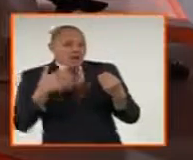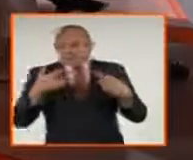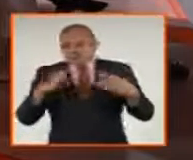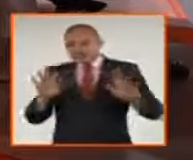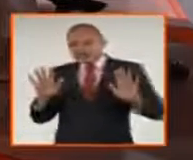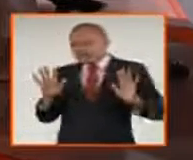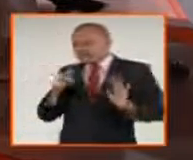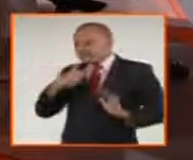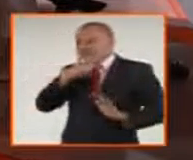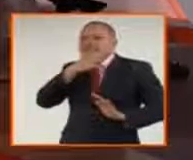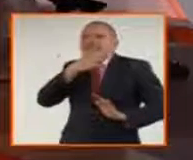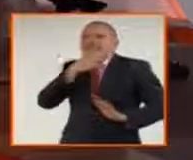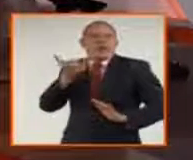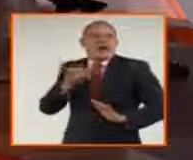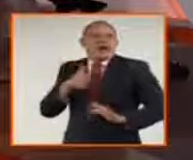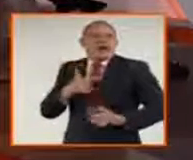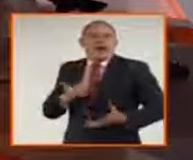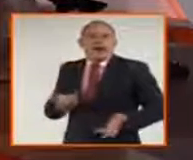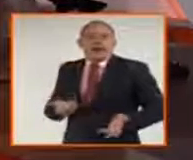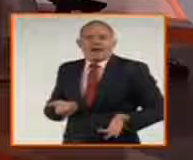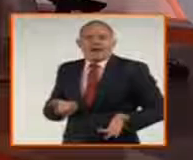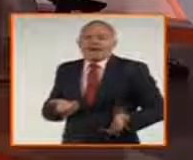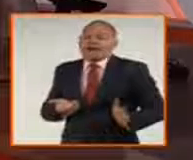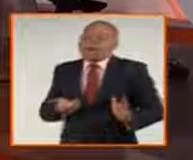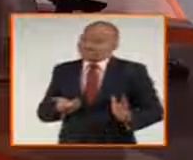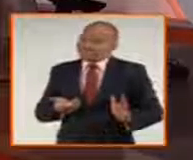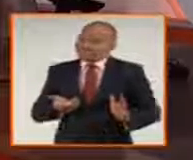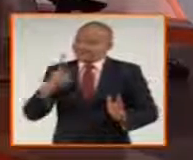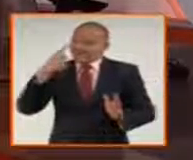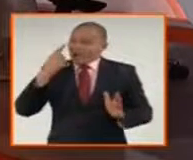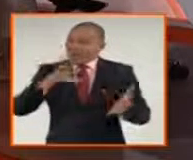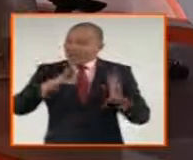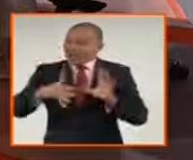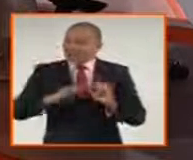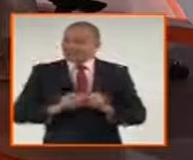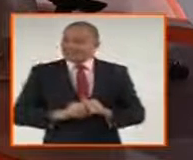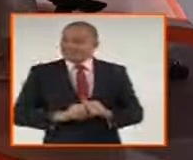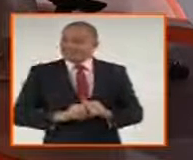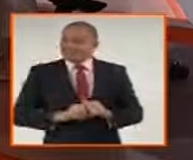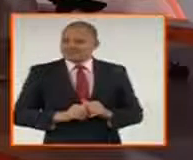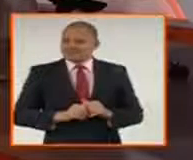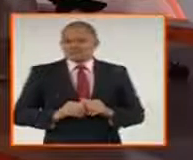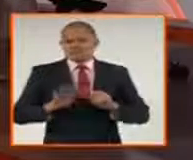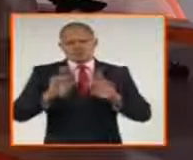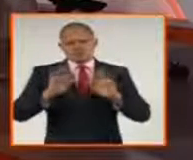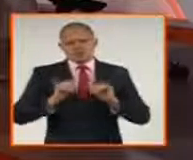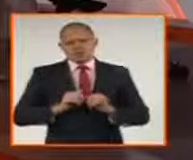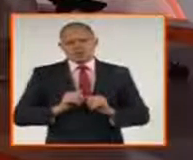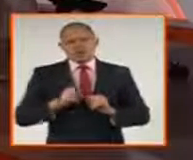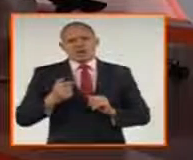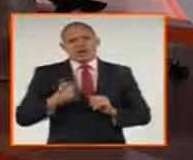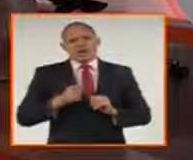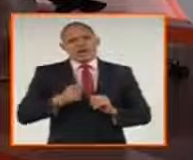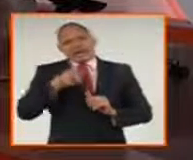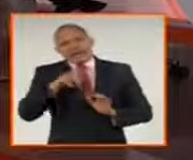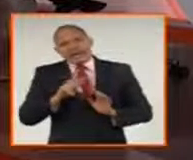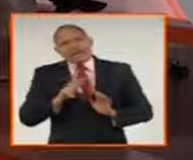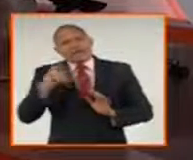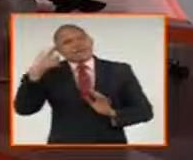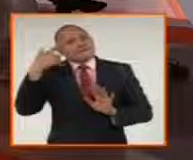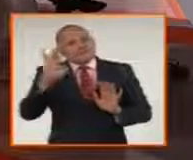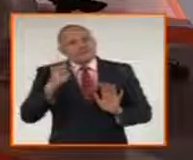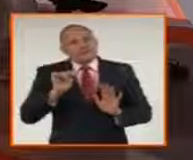con, digamos, graficando un poquito con, siempre el alimentista serán niños o personas en estado